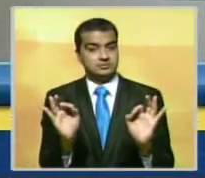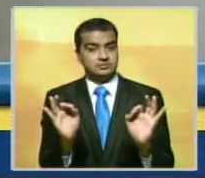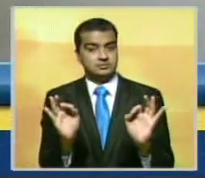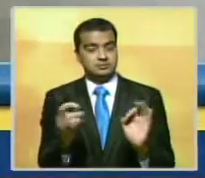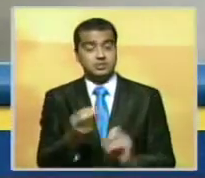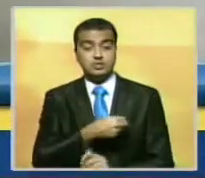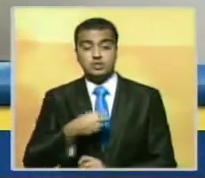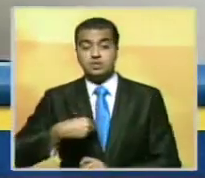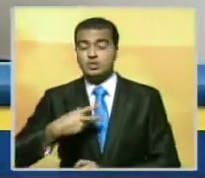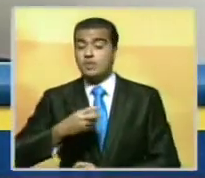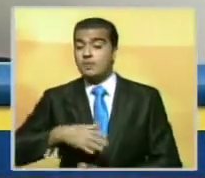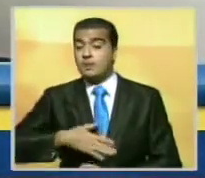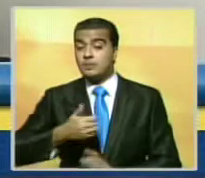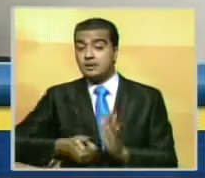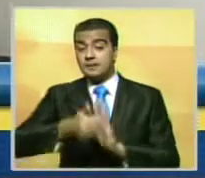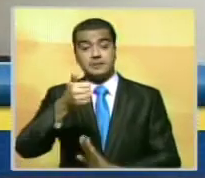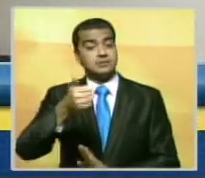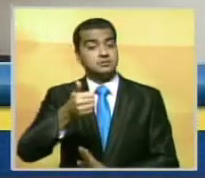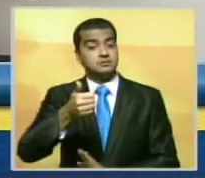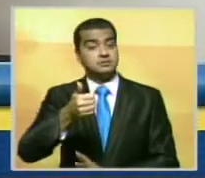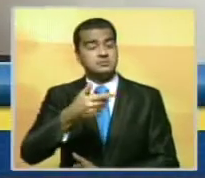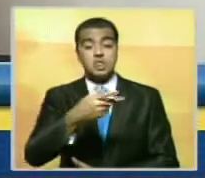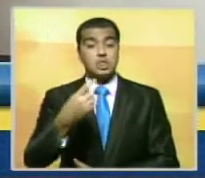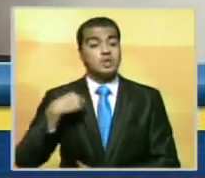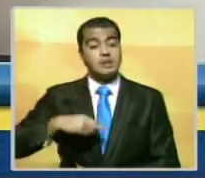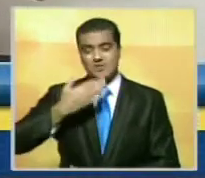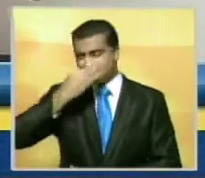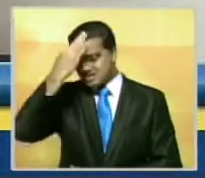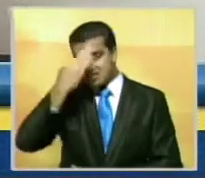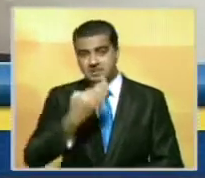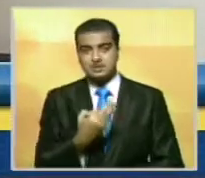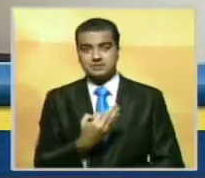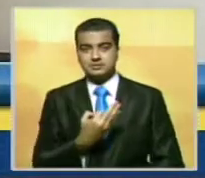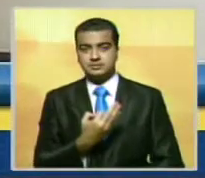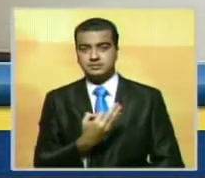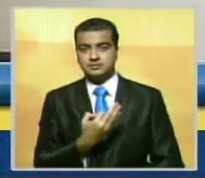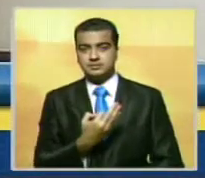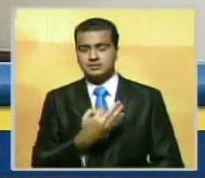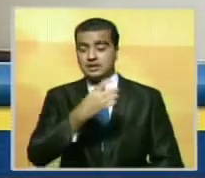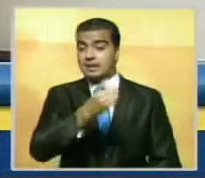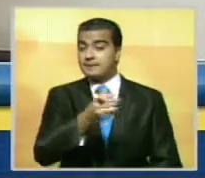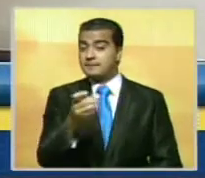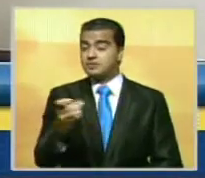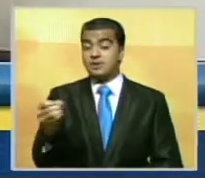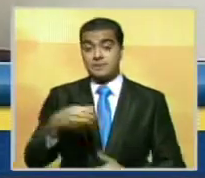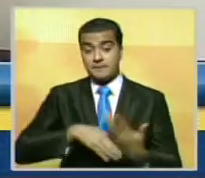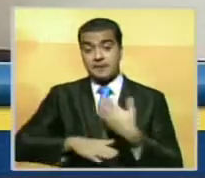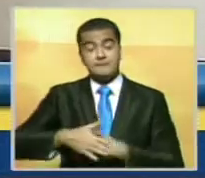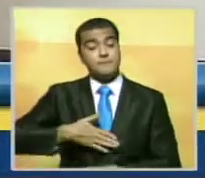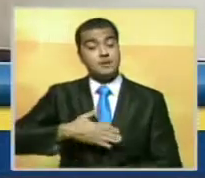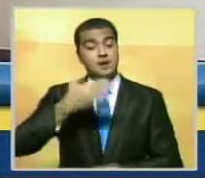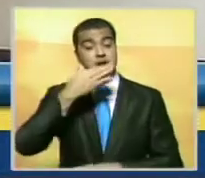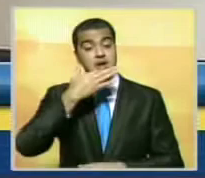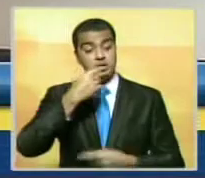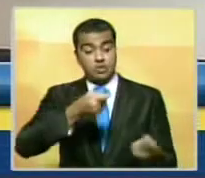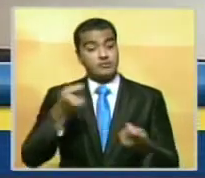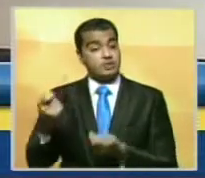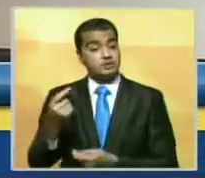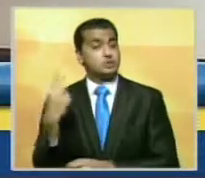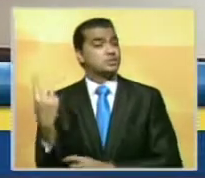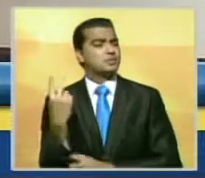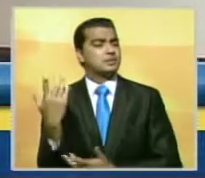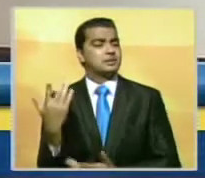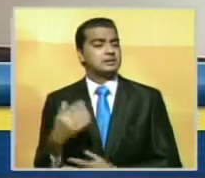porque nosotros no podemos dar un incremento salarial si no tenemos la certeza de que las personas van a poder cobrarlo, si no se queda